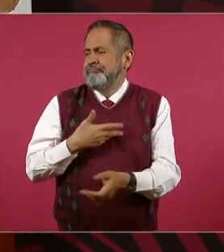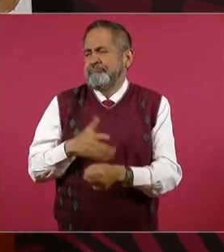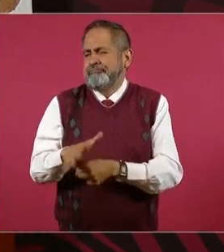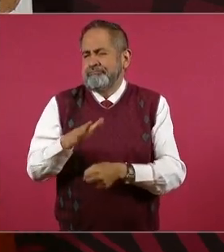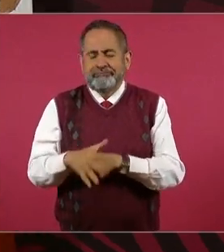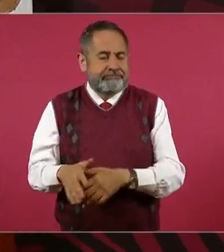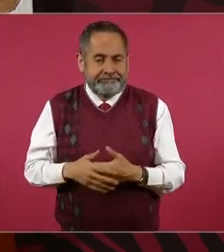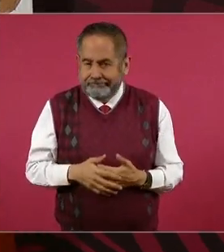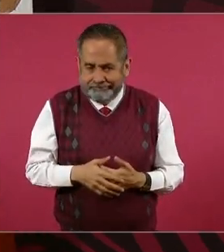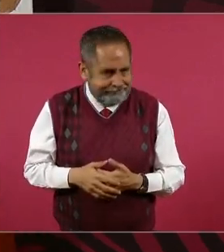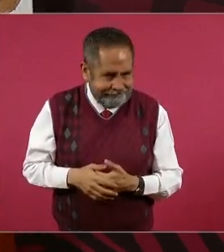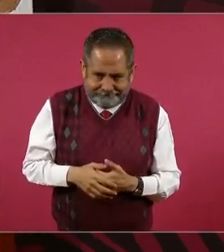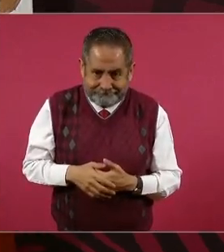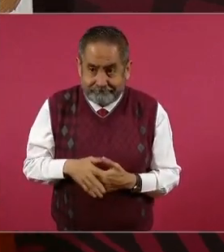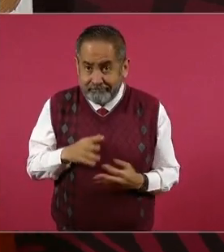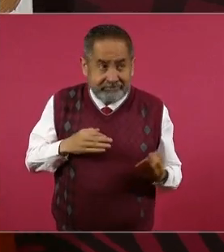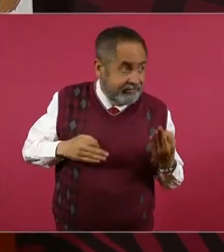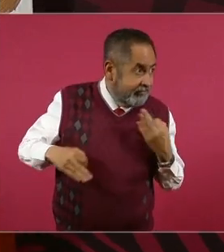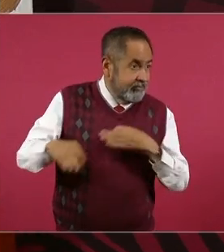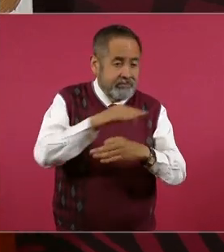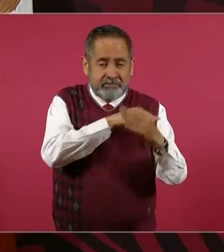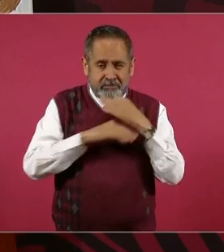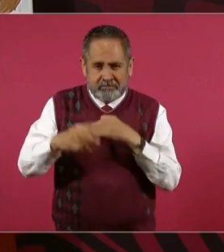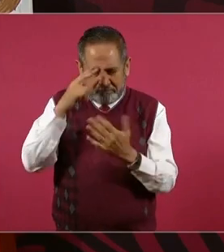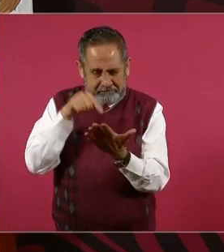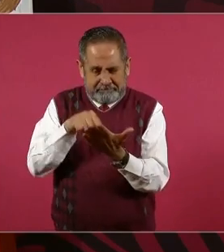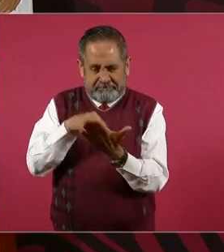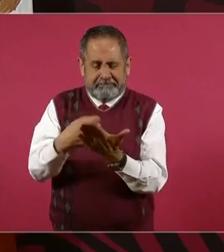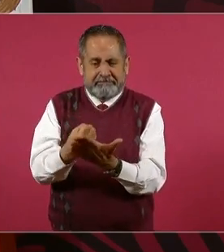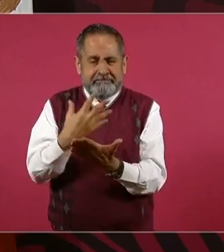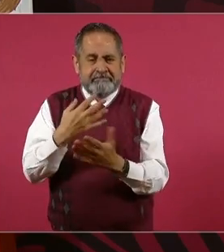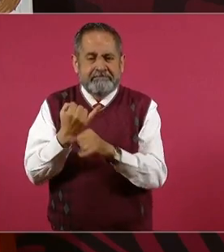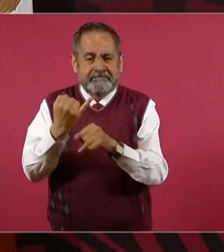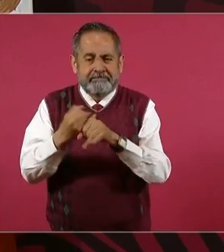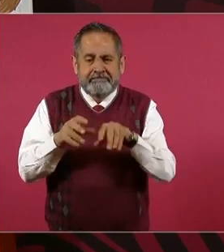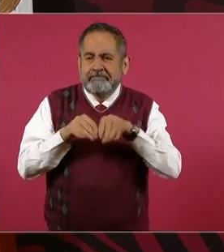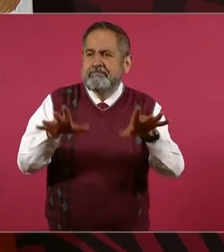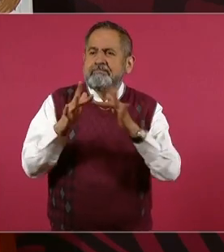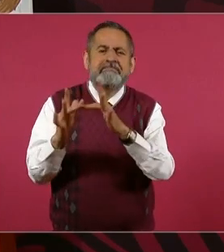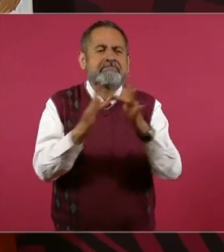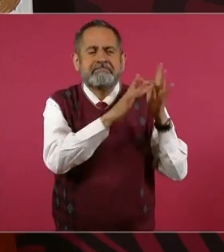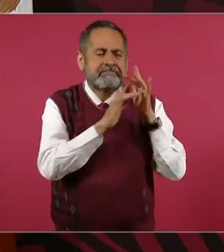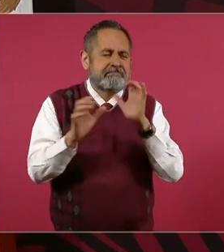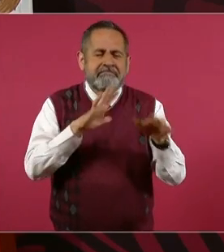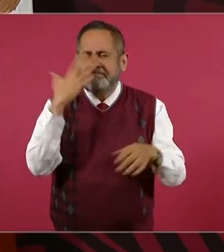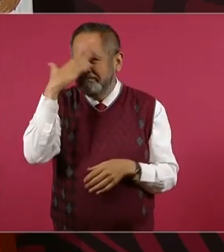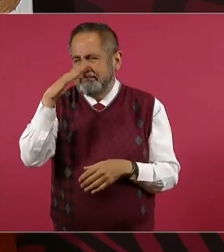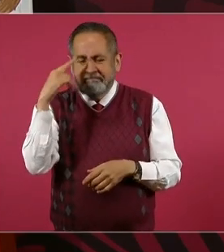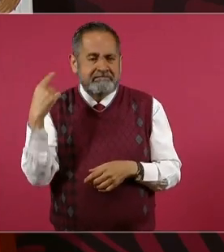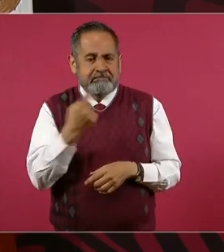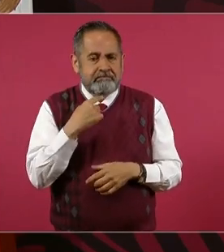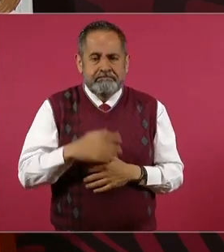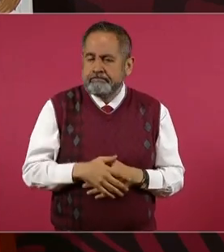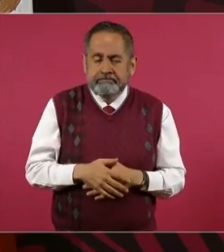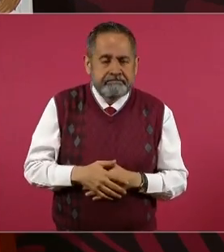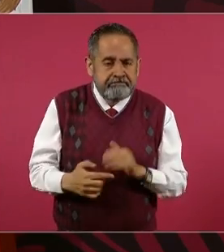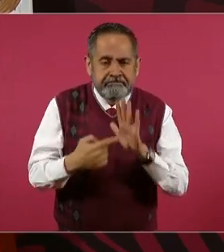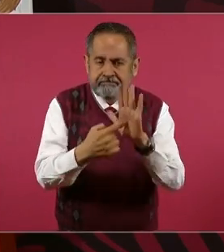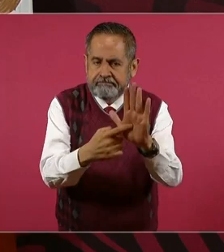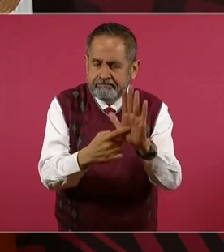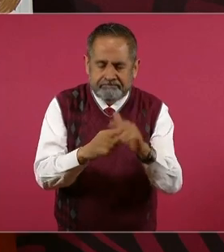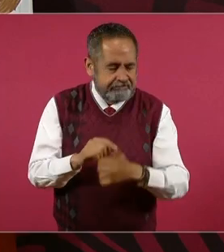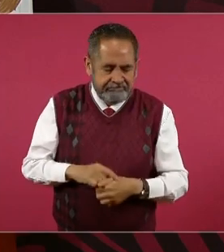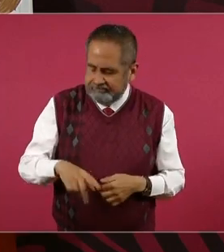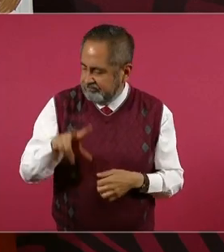quien está comunicado a través de las redes sociales. Y ella demuestra que no es